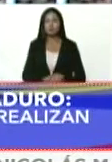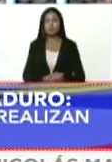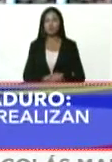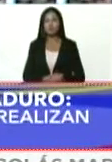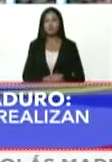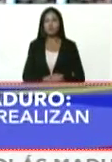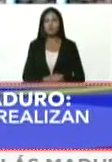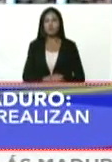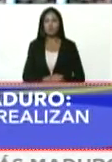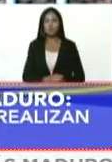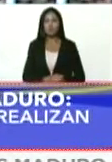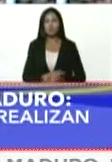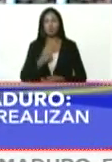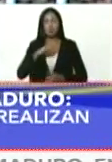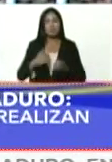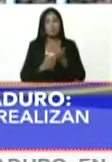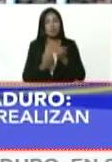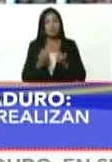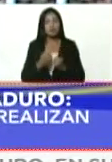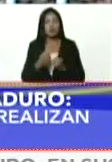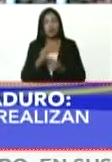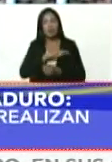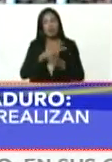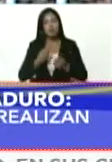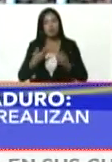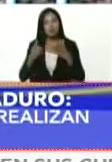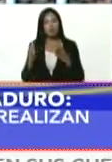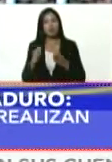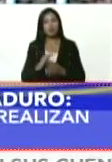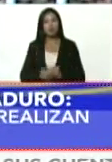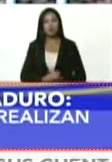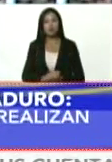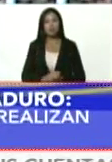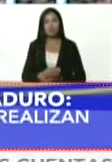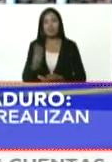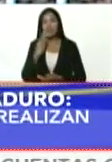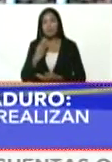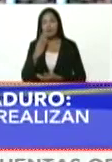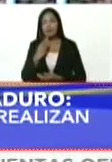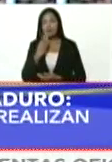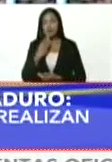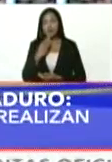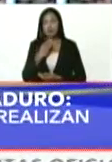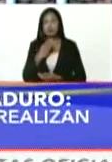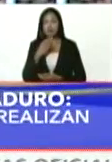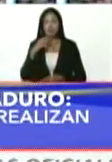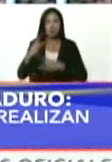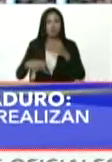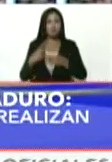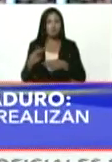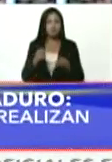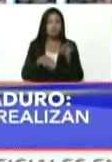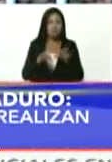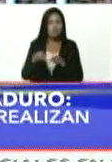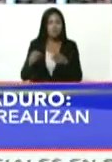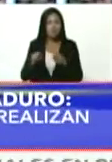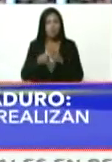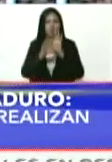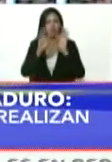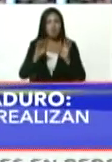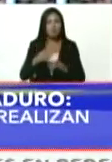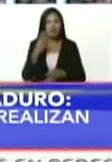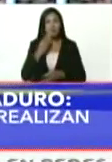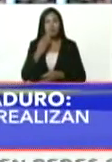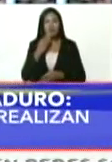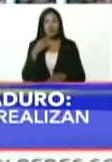y nuestra base es el poder popular, las experiencias para producir semillas, las